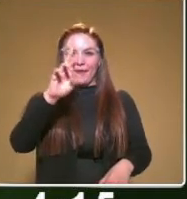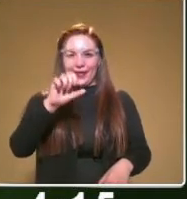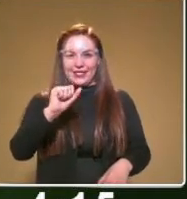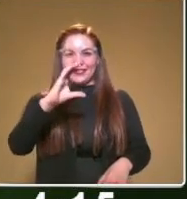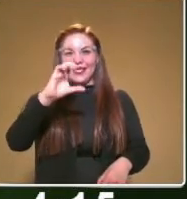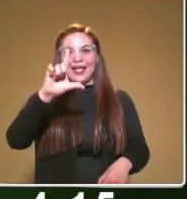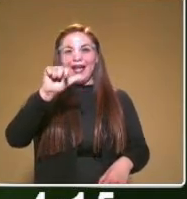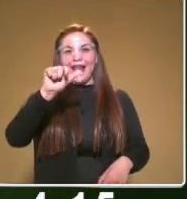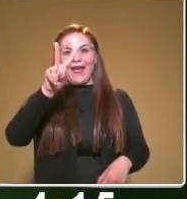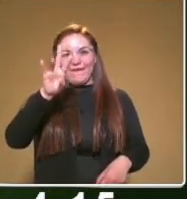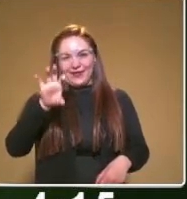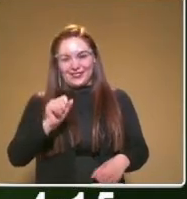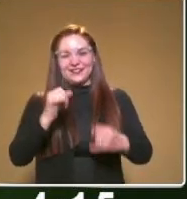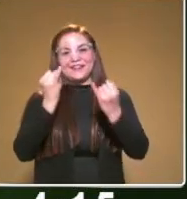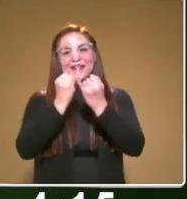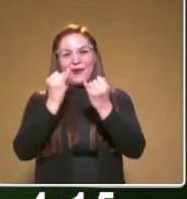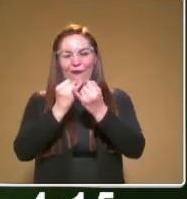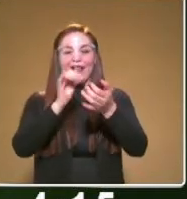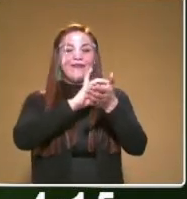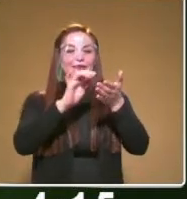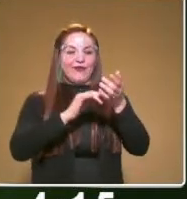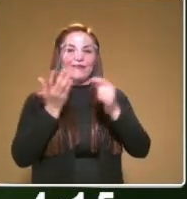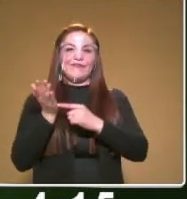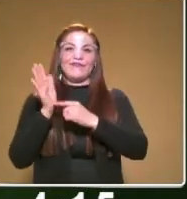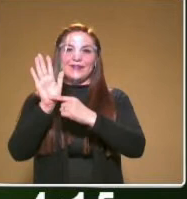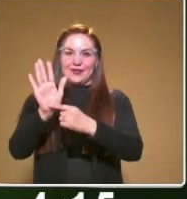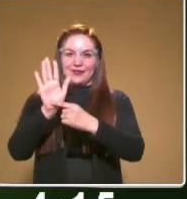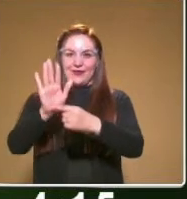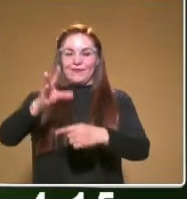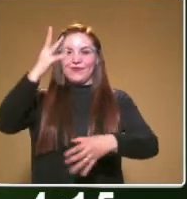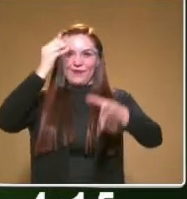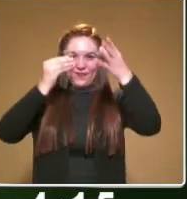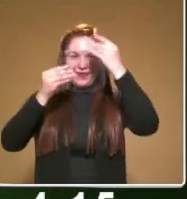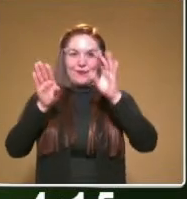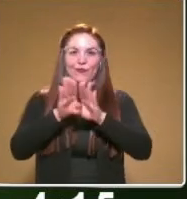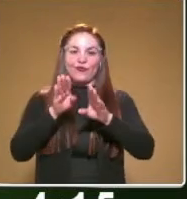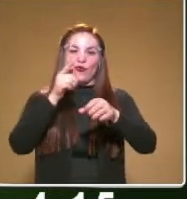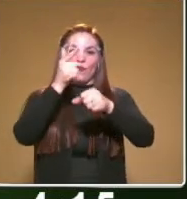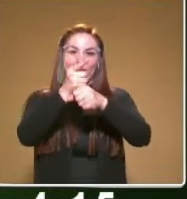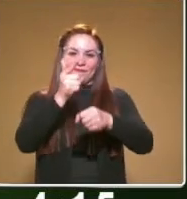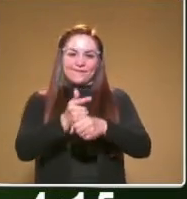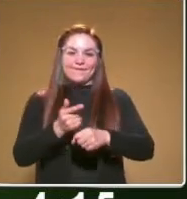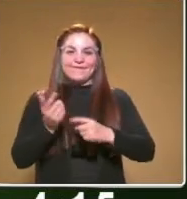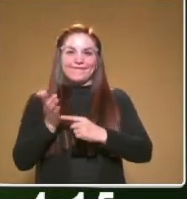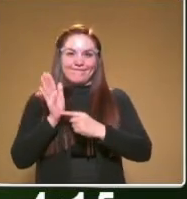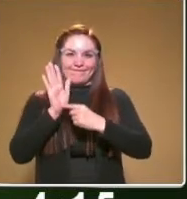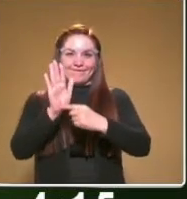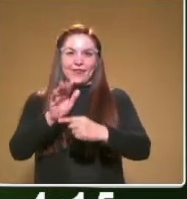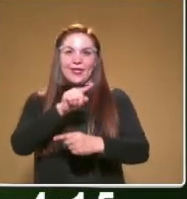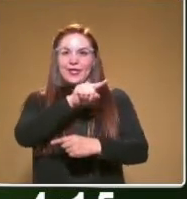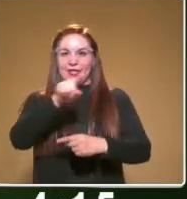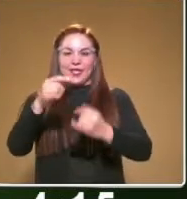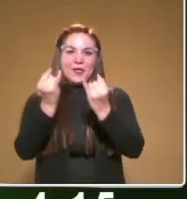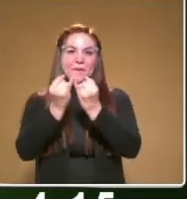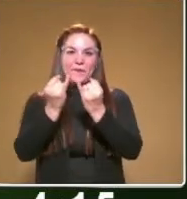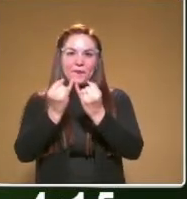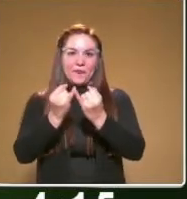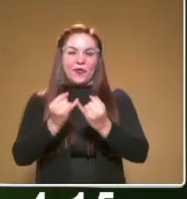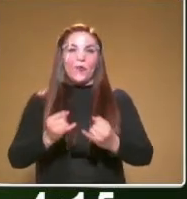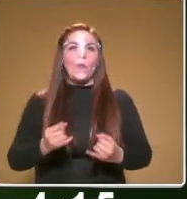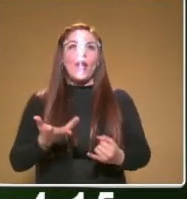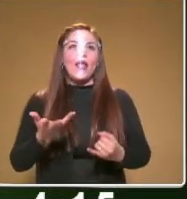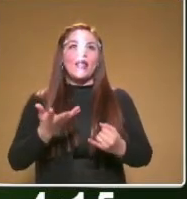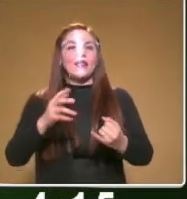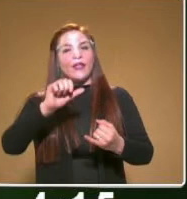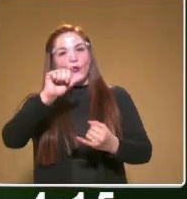cuando vimos el de los expositivos, aprendimos a identificar las palabras clave y que incluso cuando ustedes redactaran su texto, lo pusieran